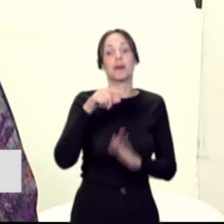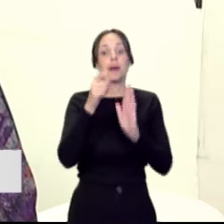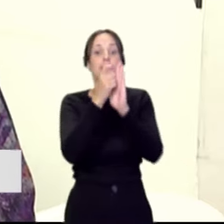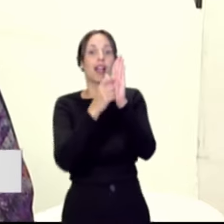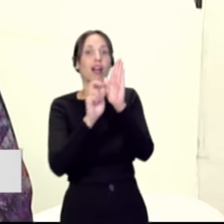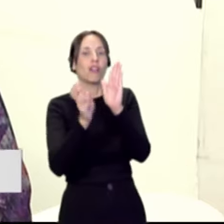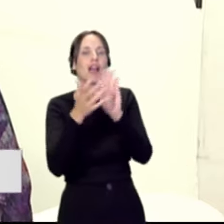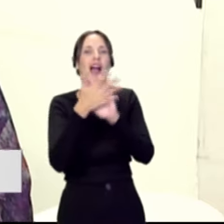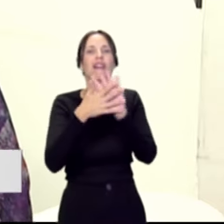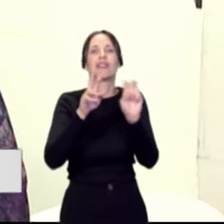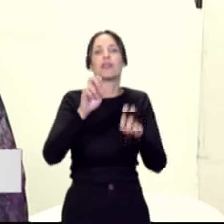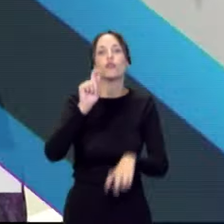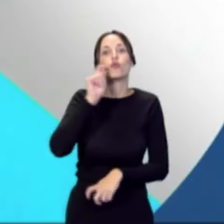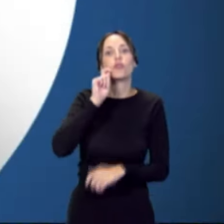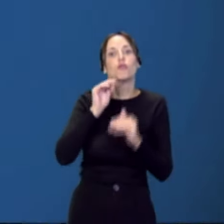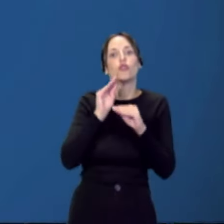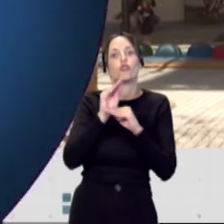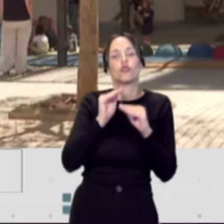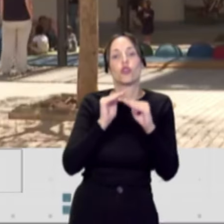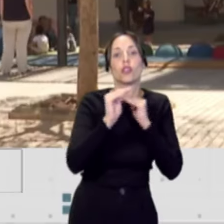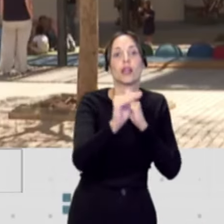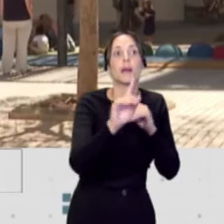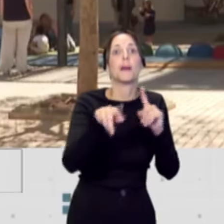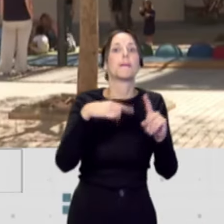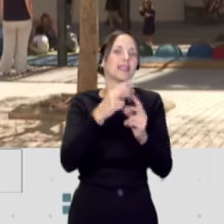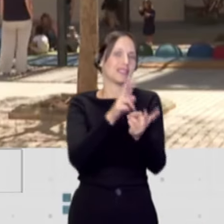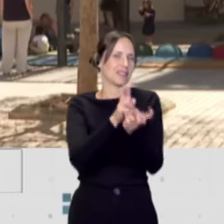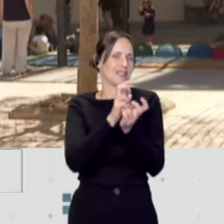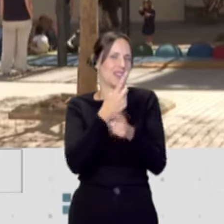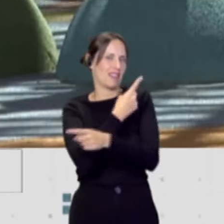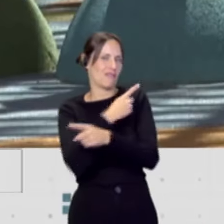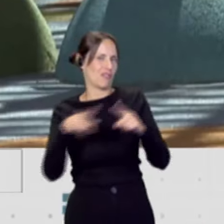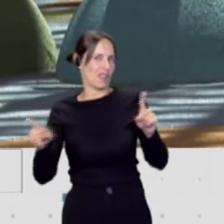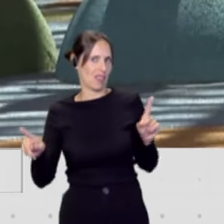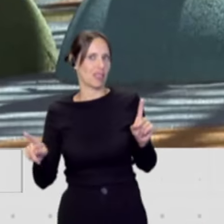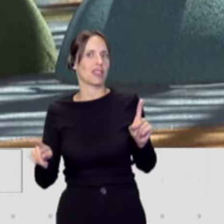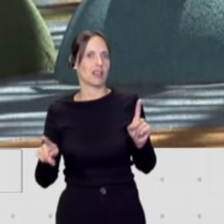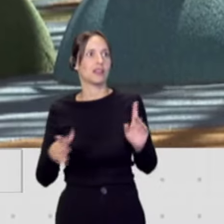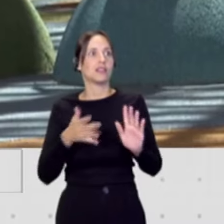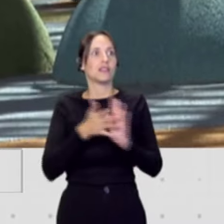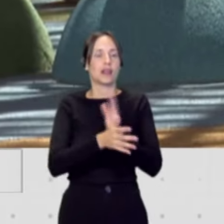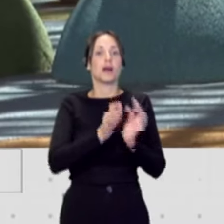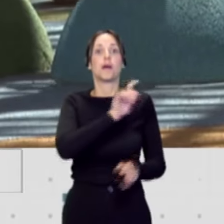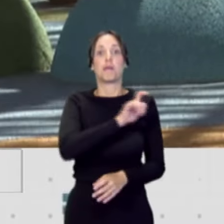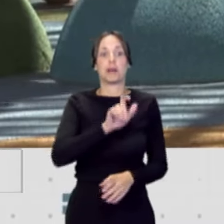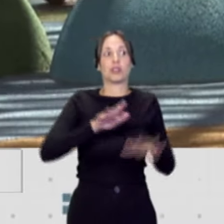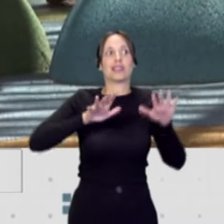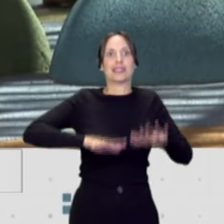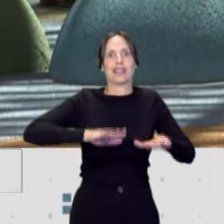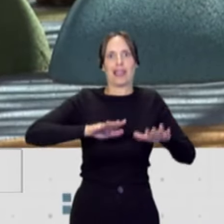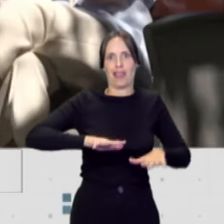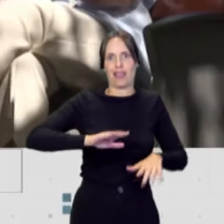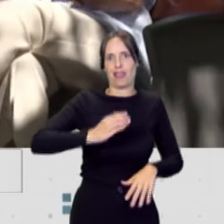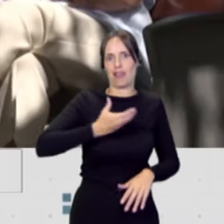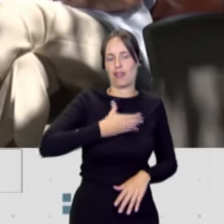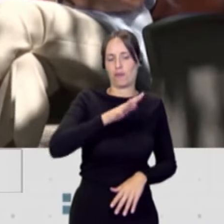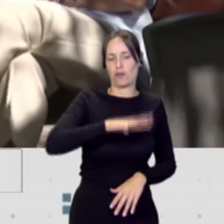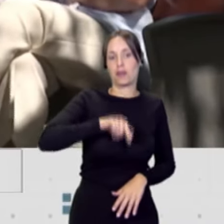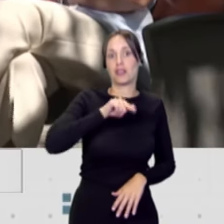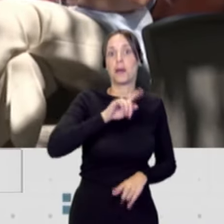turismo sostenible, con una fiscalidad también diferenciada para poder anclar esa población y conseguir esas actividades económicas